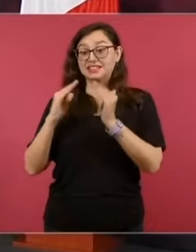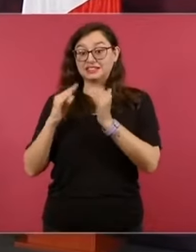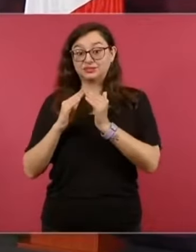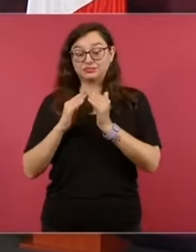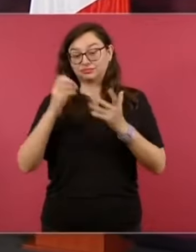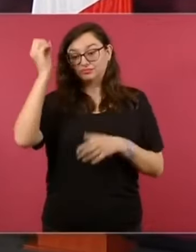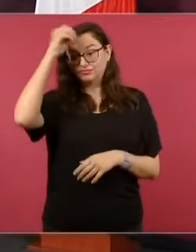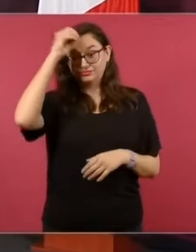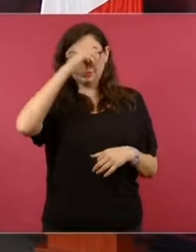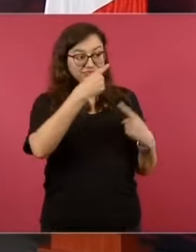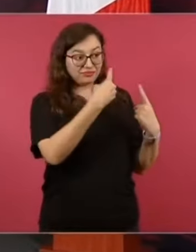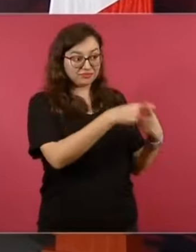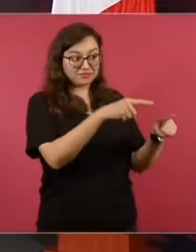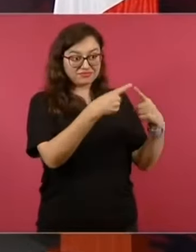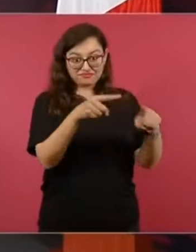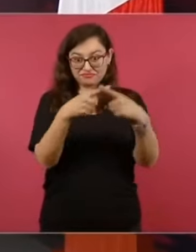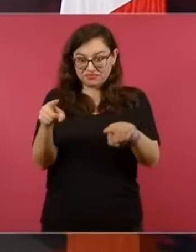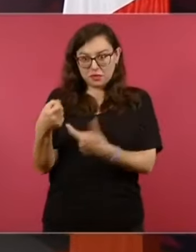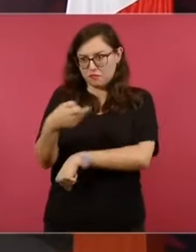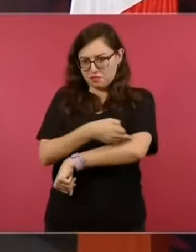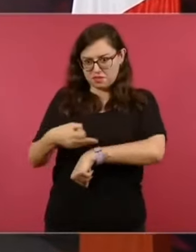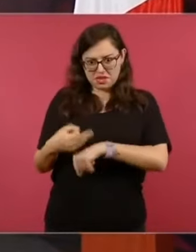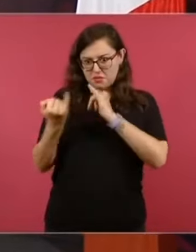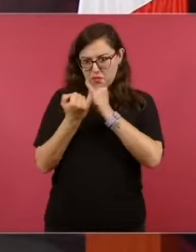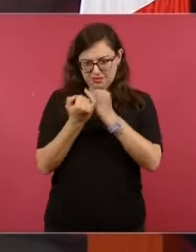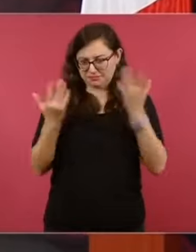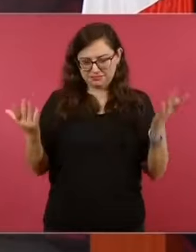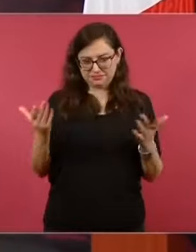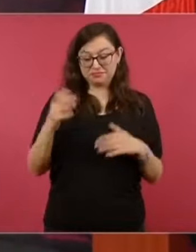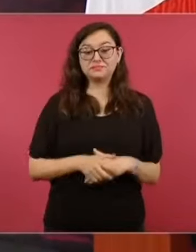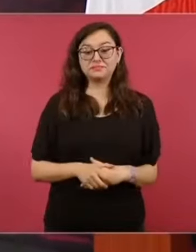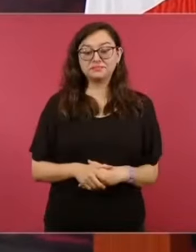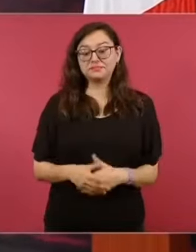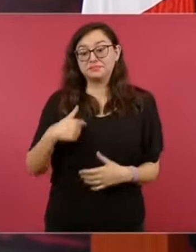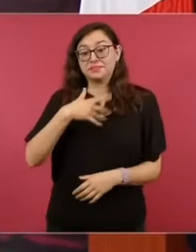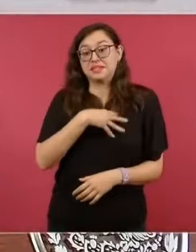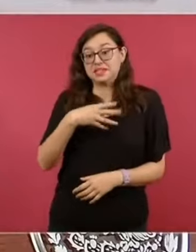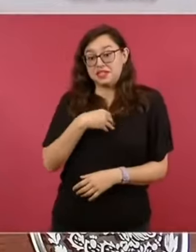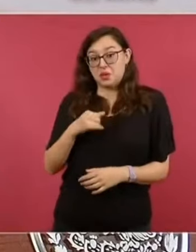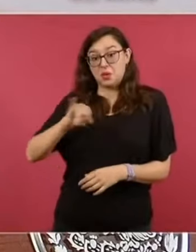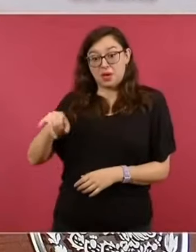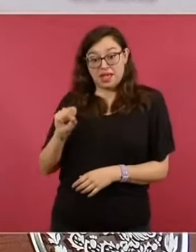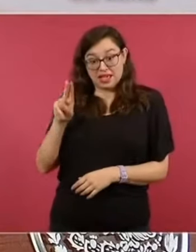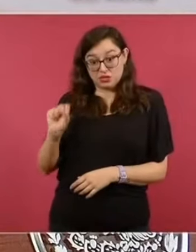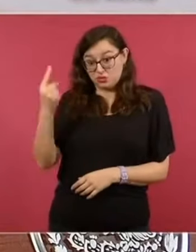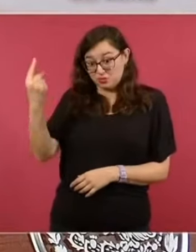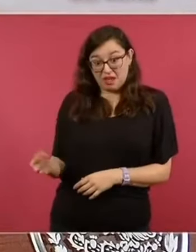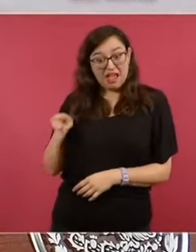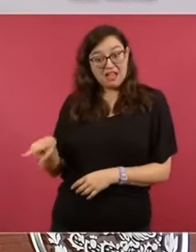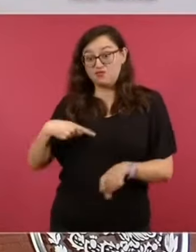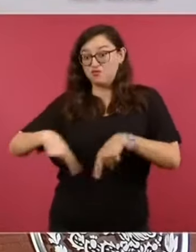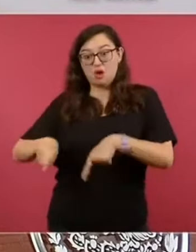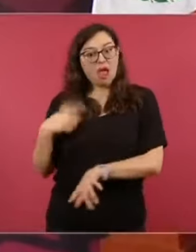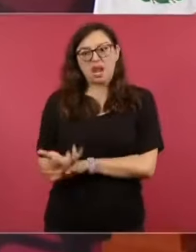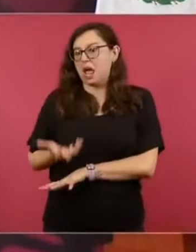también eso debe celebrarse Jesús Desde niño le fue a el América